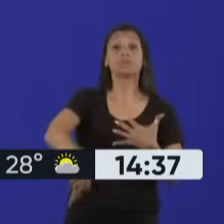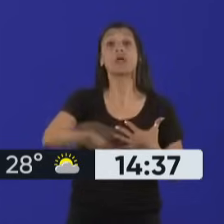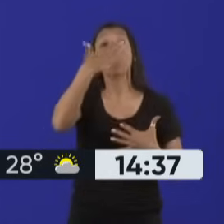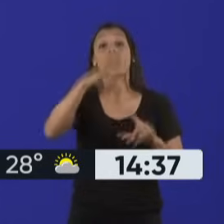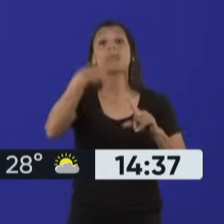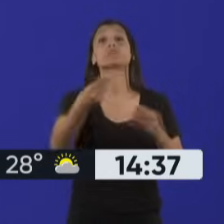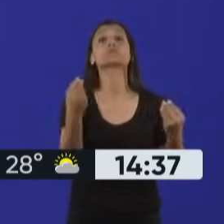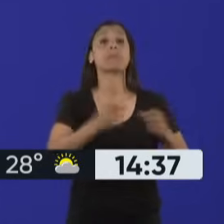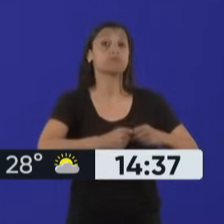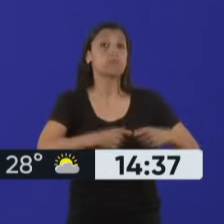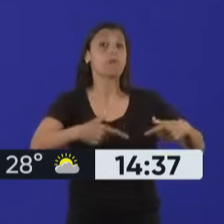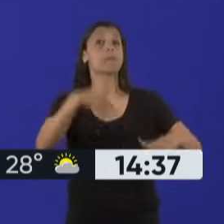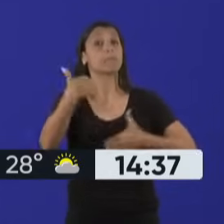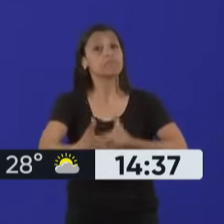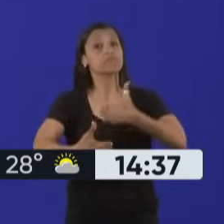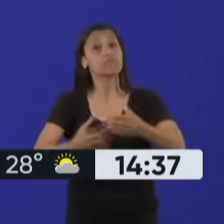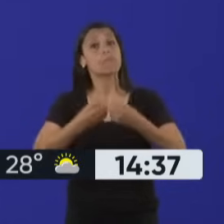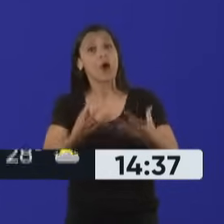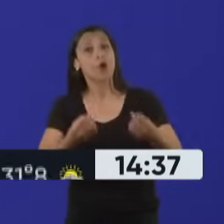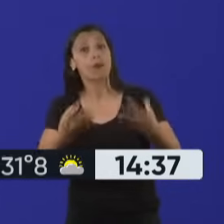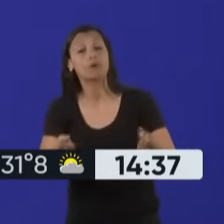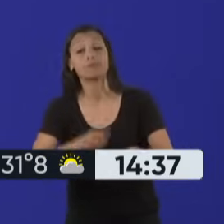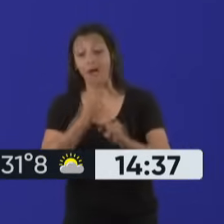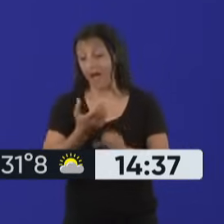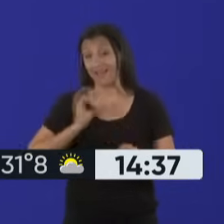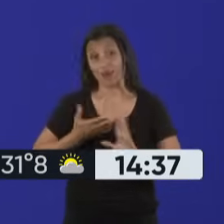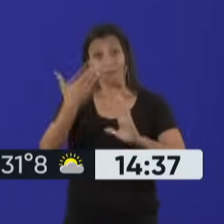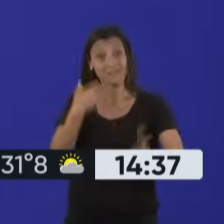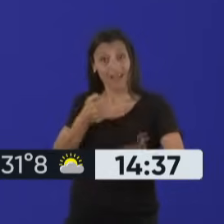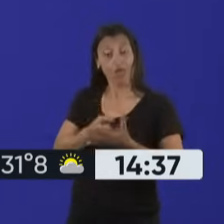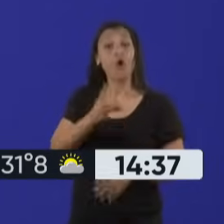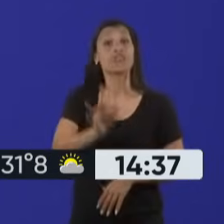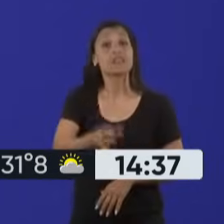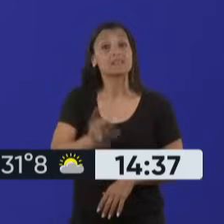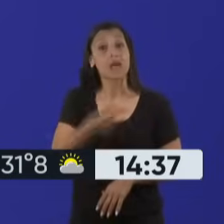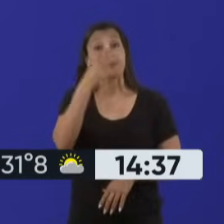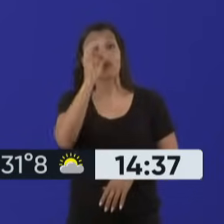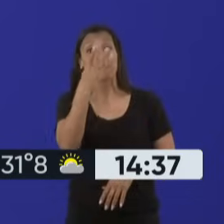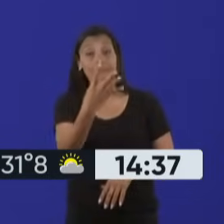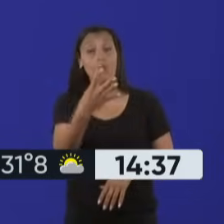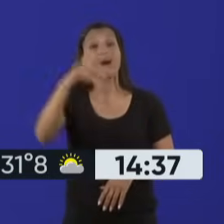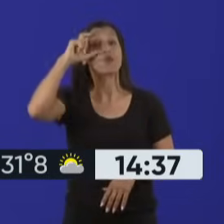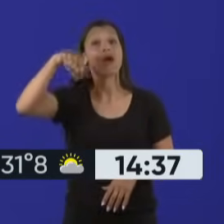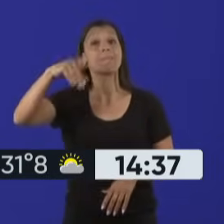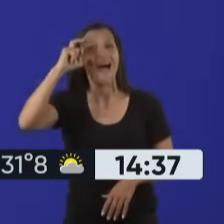expandirse y cuando terminó el año 2024, en diciembre, el